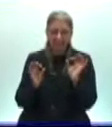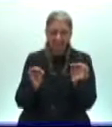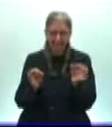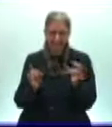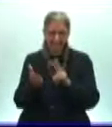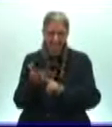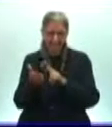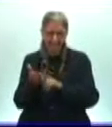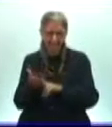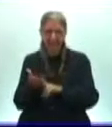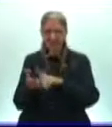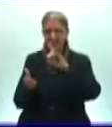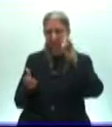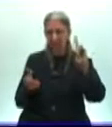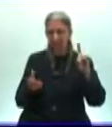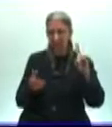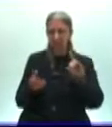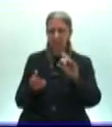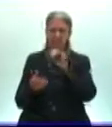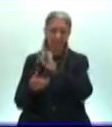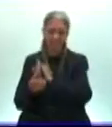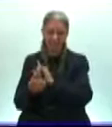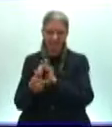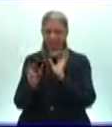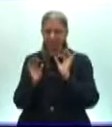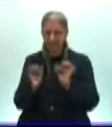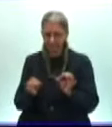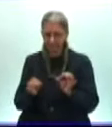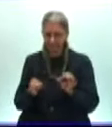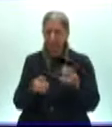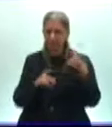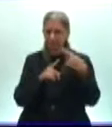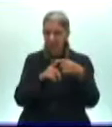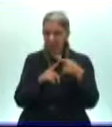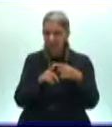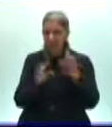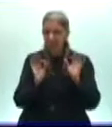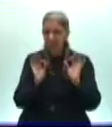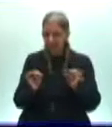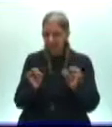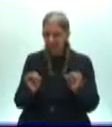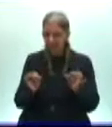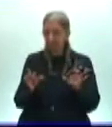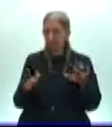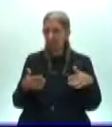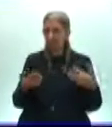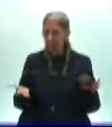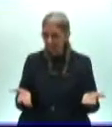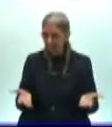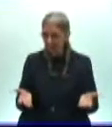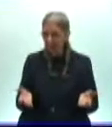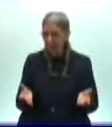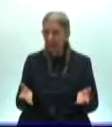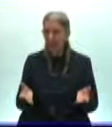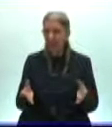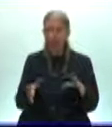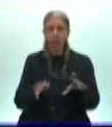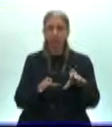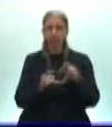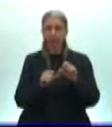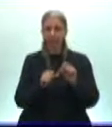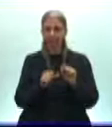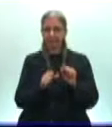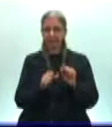inecuación por la misma cantidad positiva, se mantiene o se obtiene